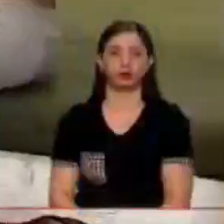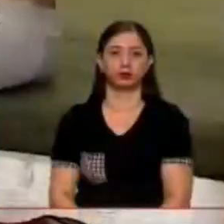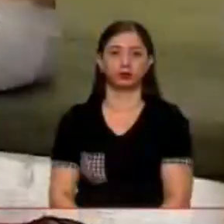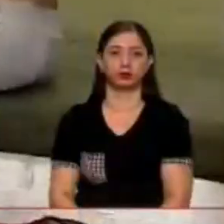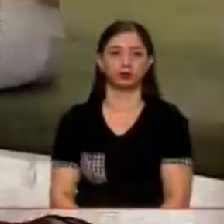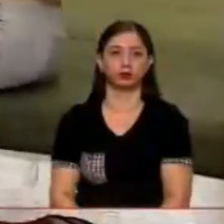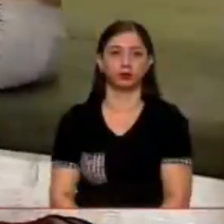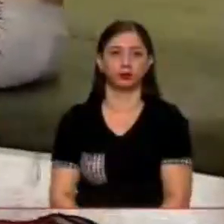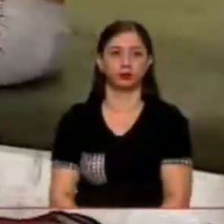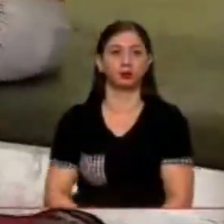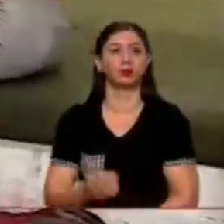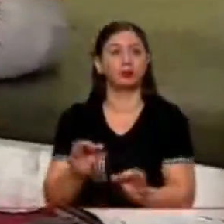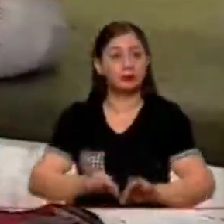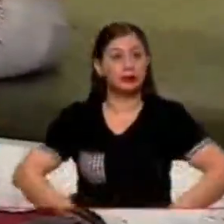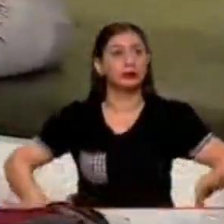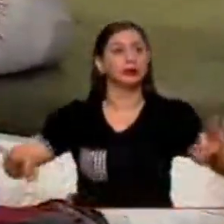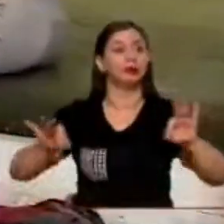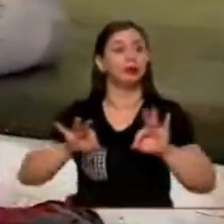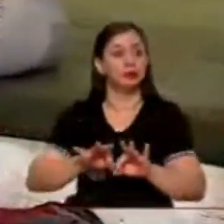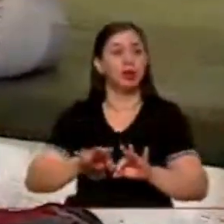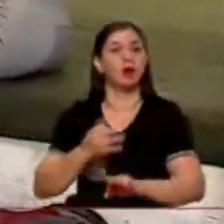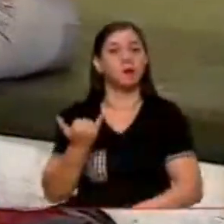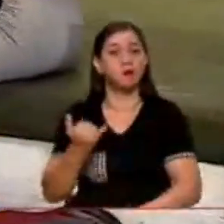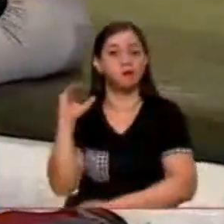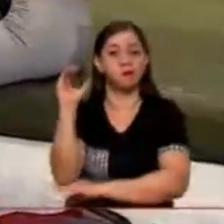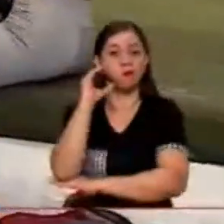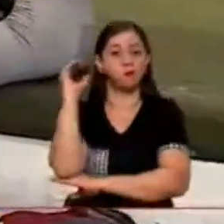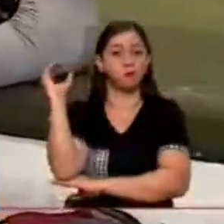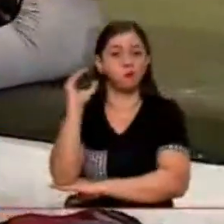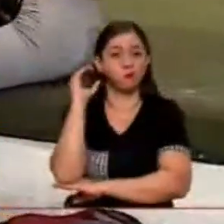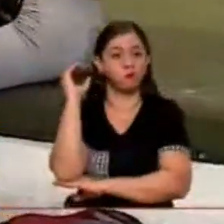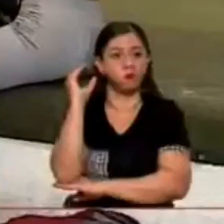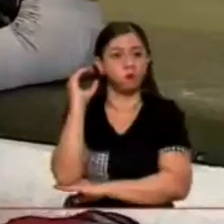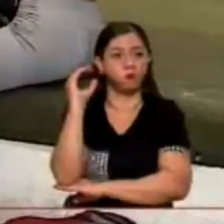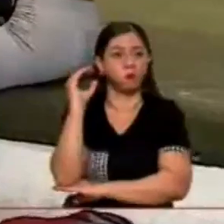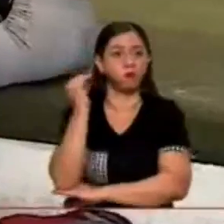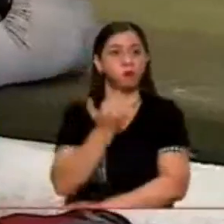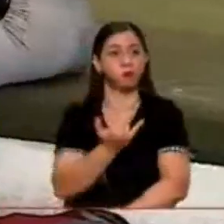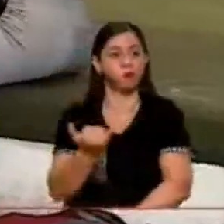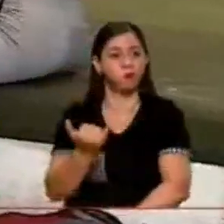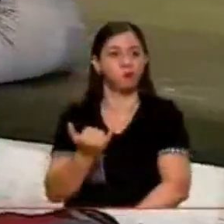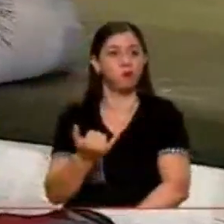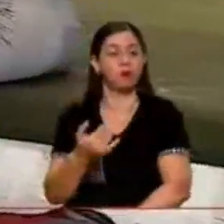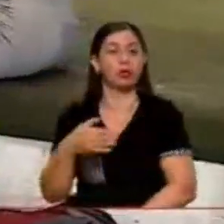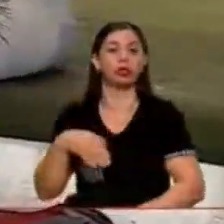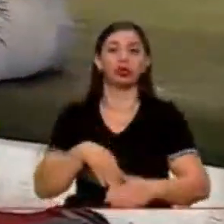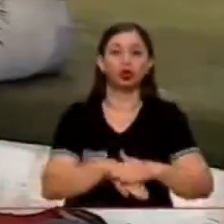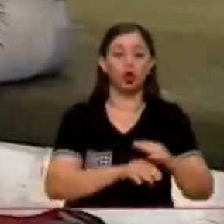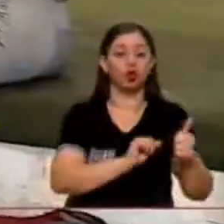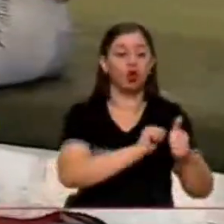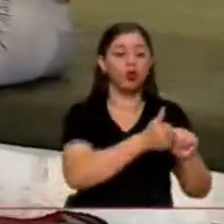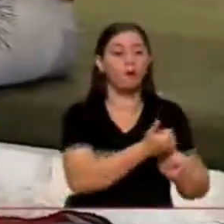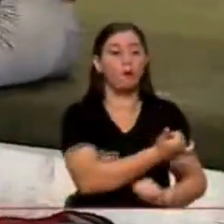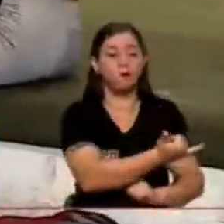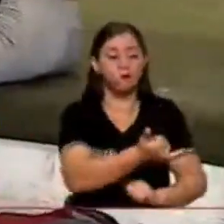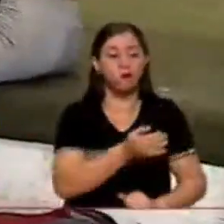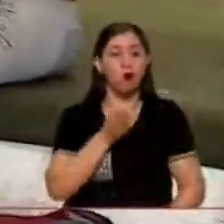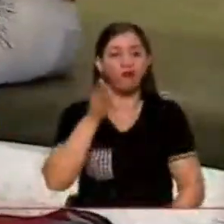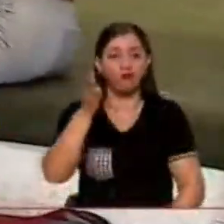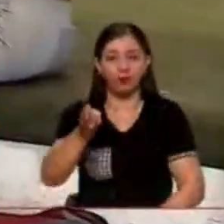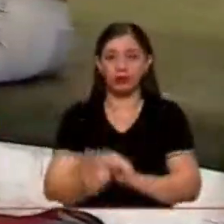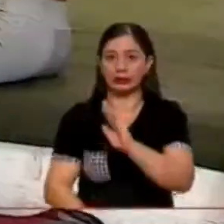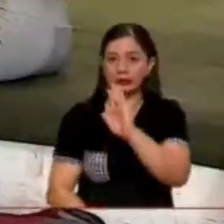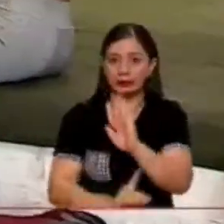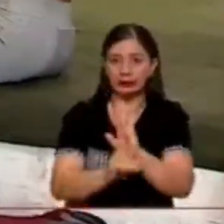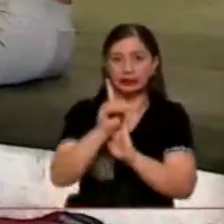Bueno, es bastante importante para nuestro país, para los, la reserva deportiva que se tiene en Colombia, para poderla